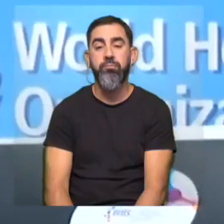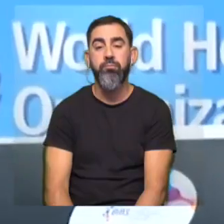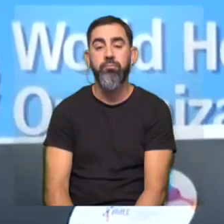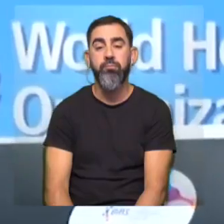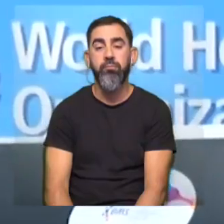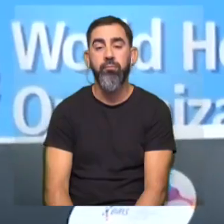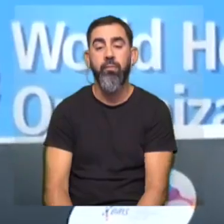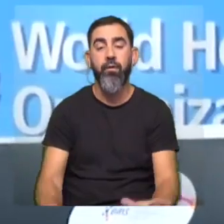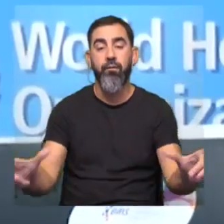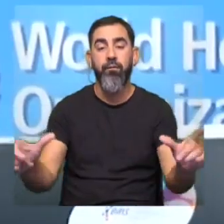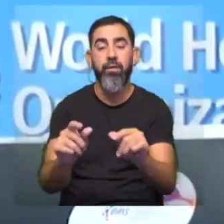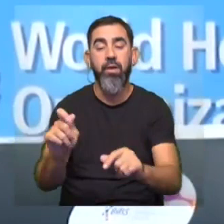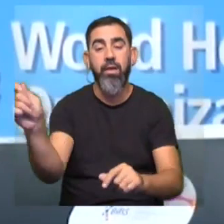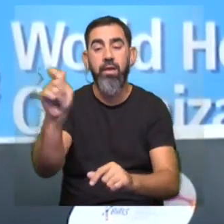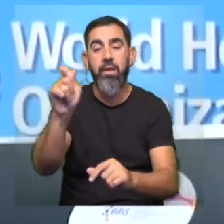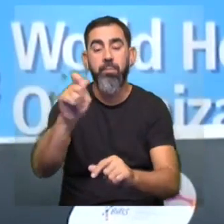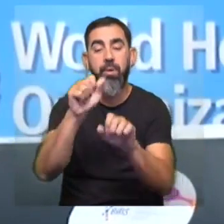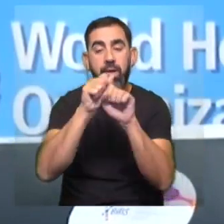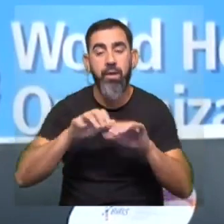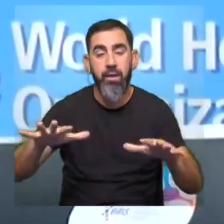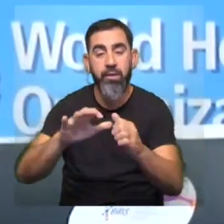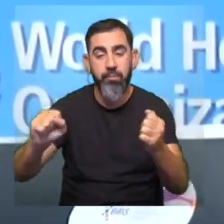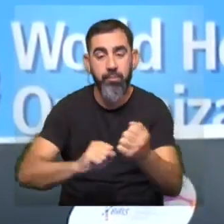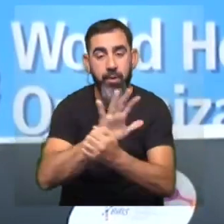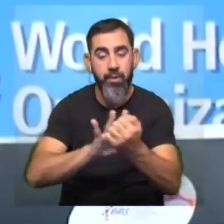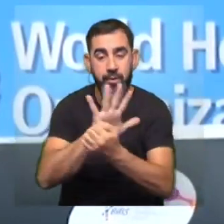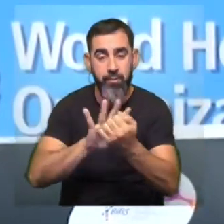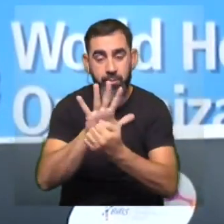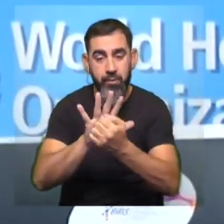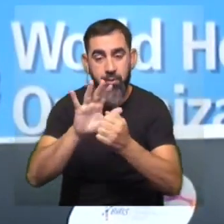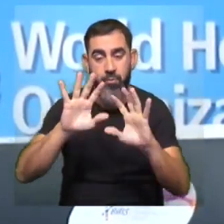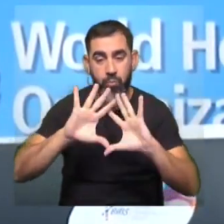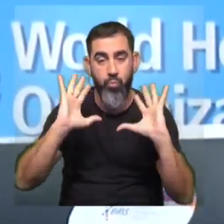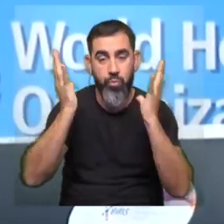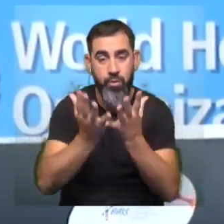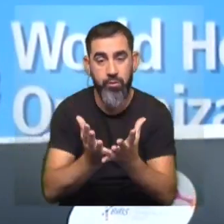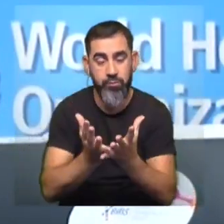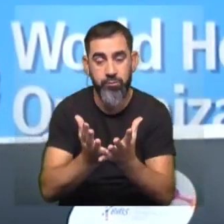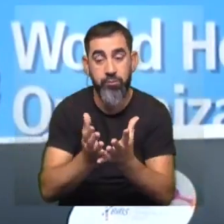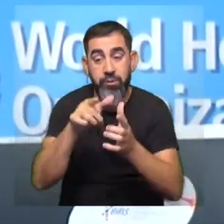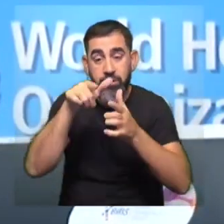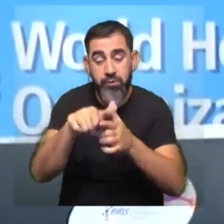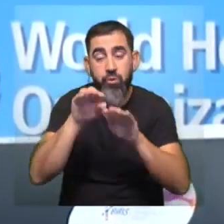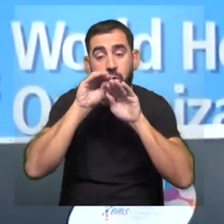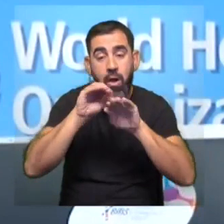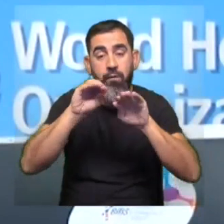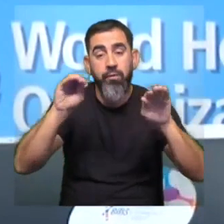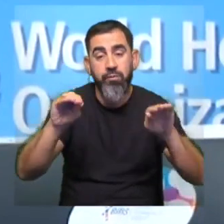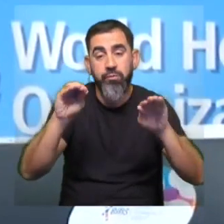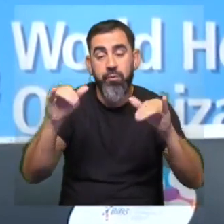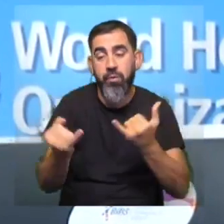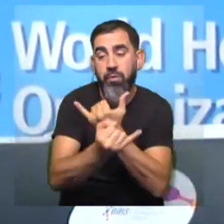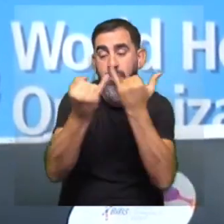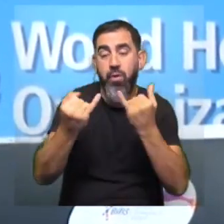Fin de la emergencia por pandemia internacional por COVID-19. Eso fue lo que anunció hace unos días